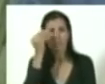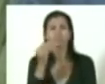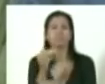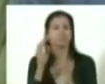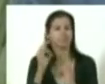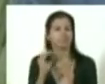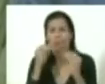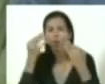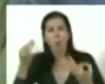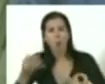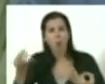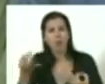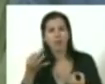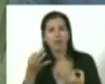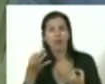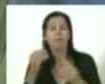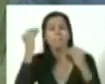zamorano.